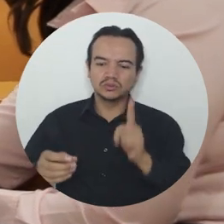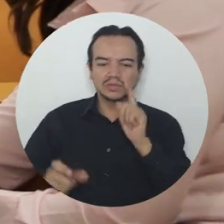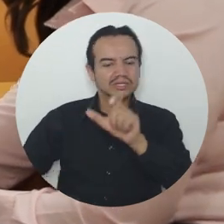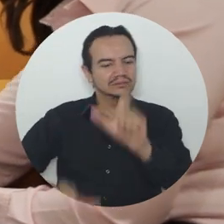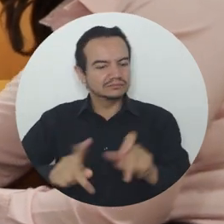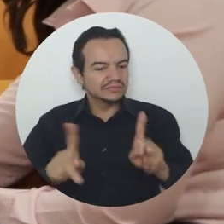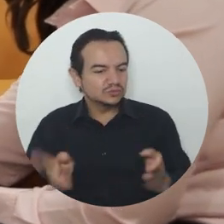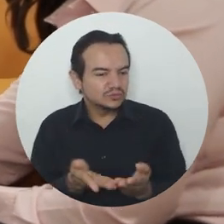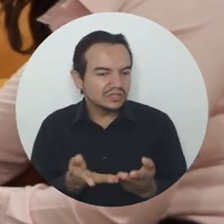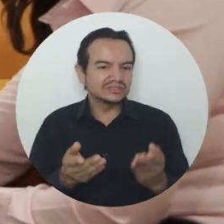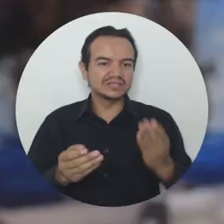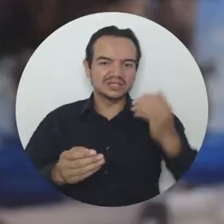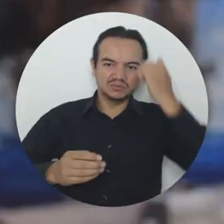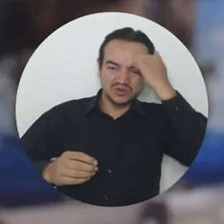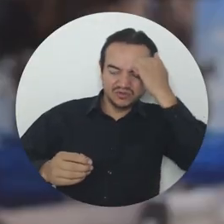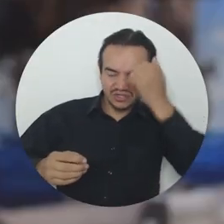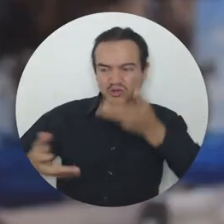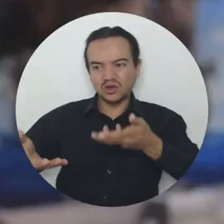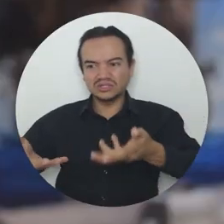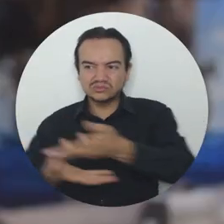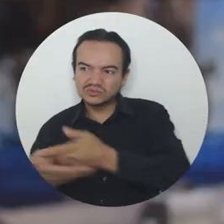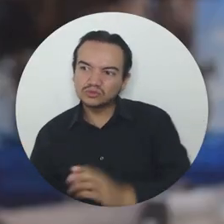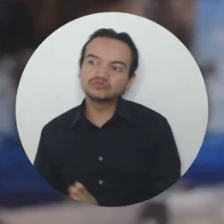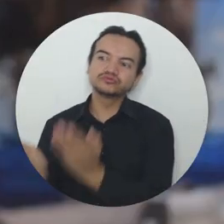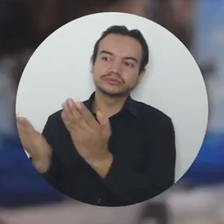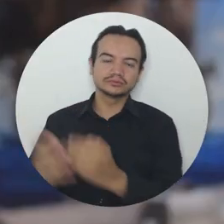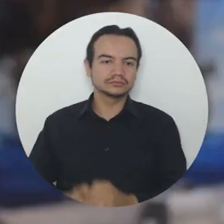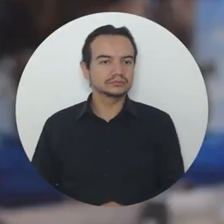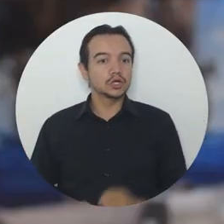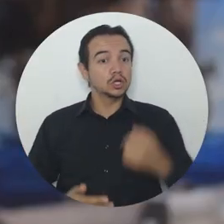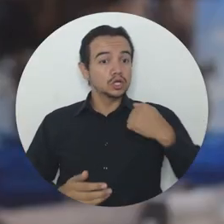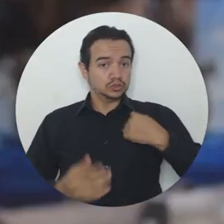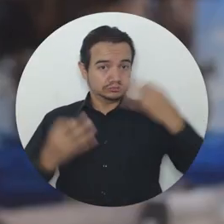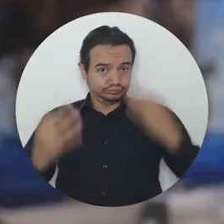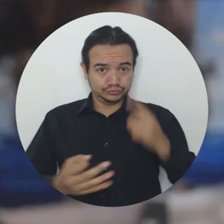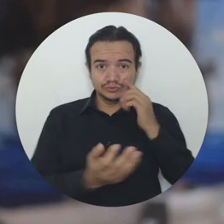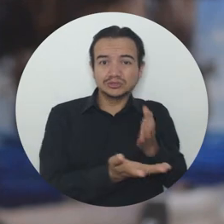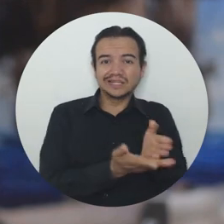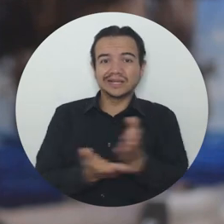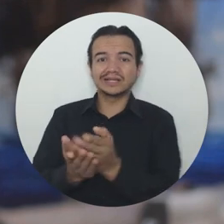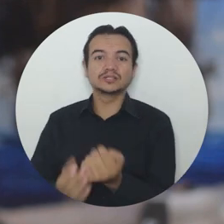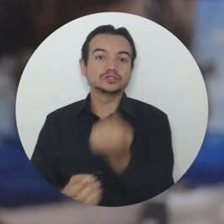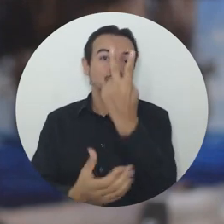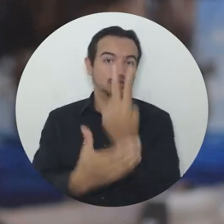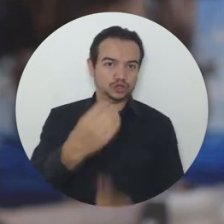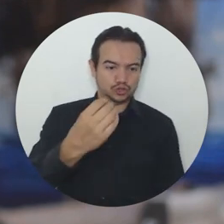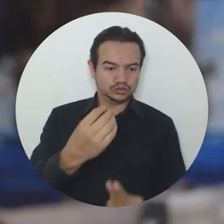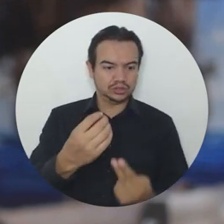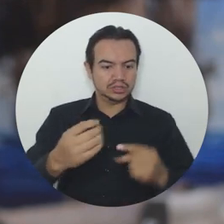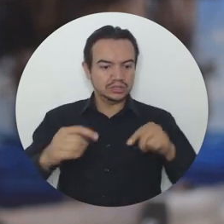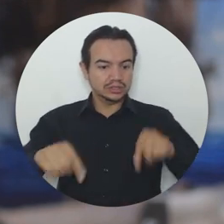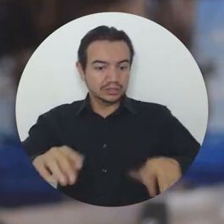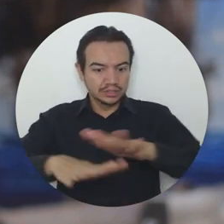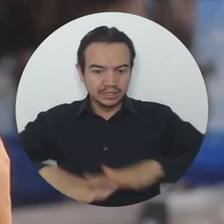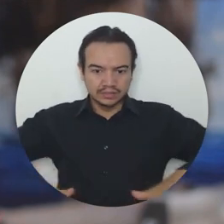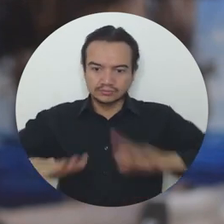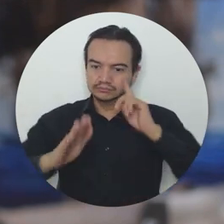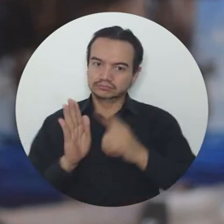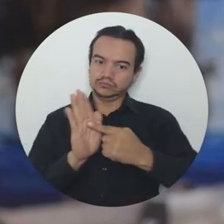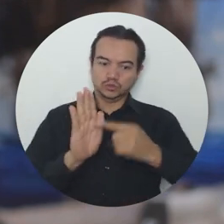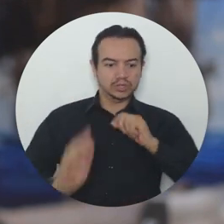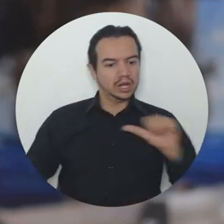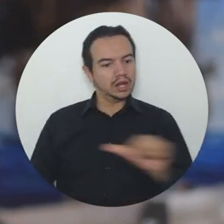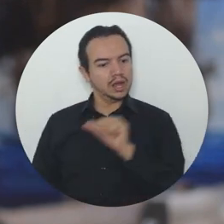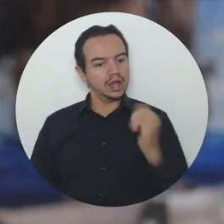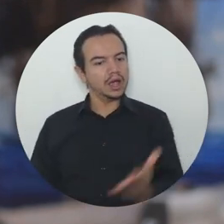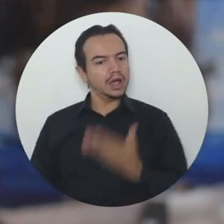y que nos ha permitido avanzar. Soy estudiante de doble titulación. Se abrió este espacio para pues comentar la fortaleza que